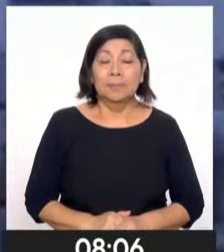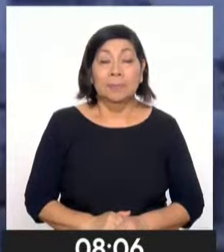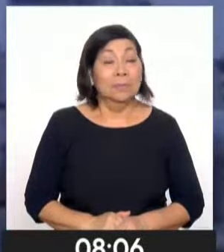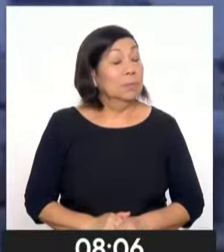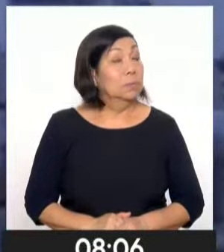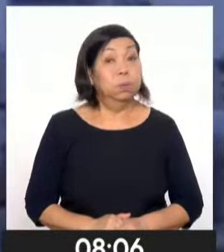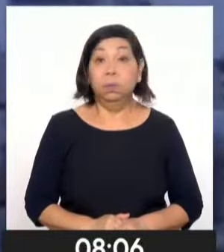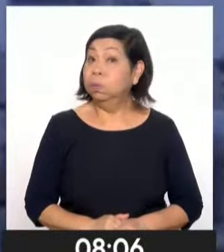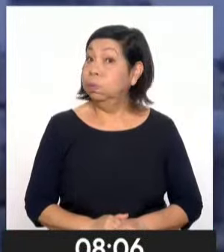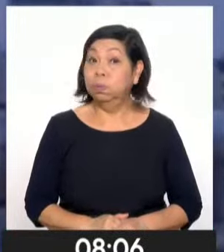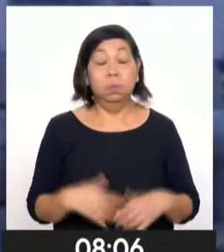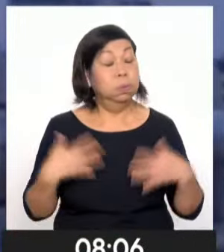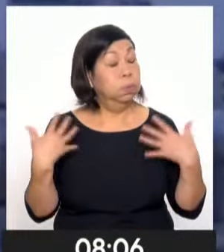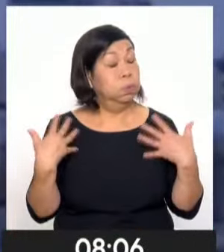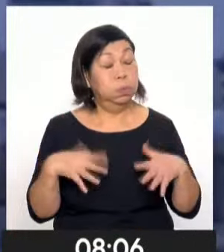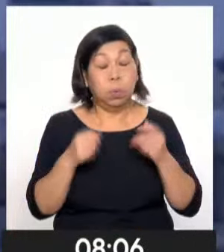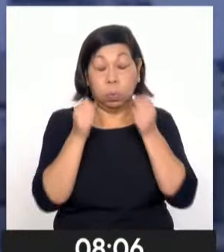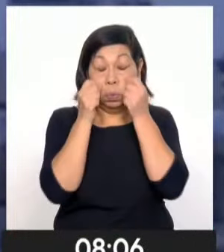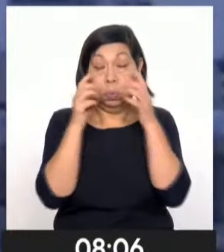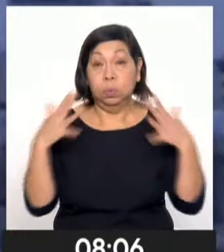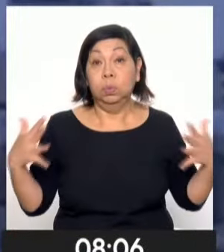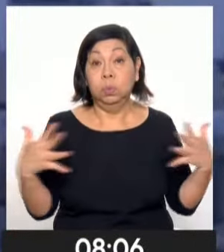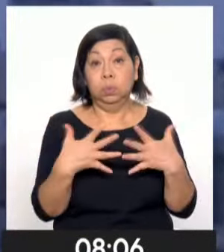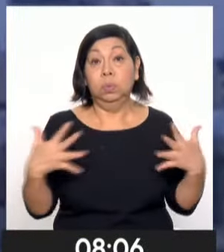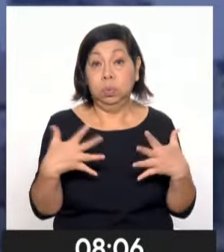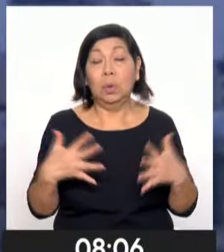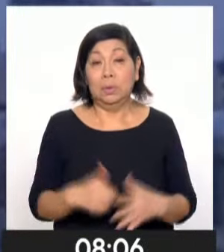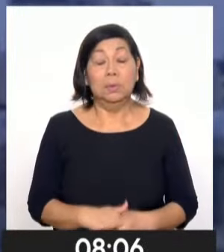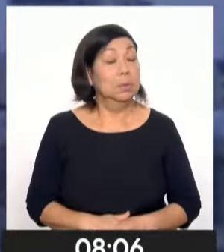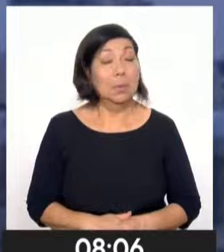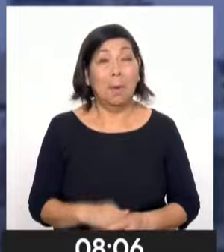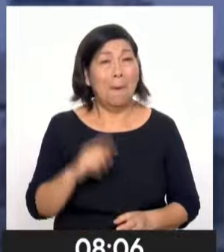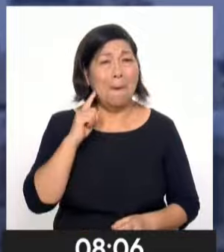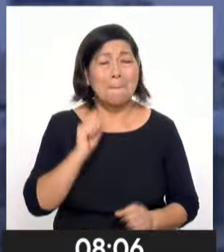una escalada de violencia sorpresiva.